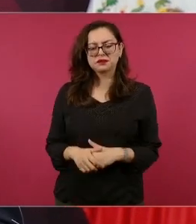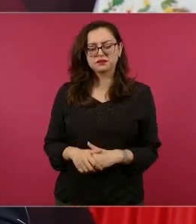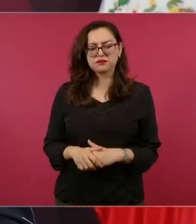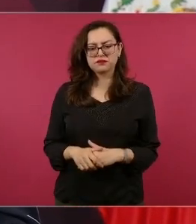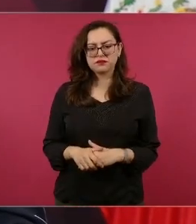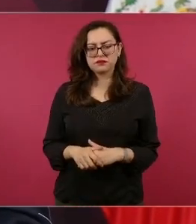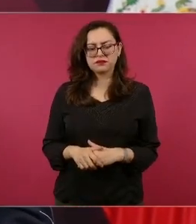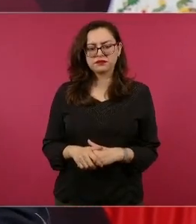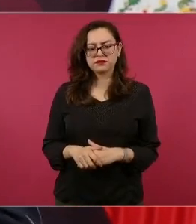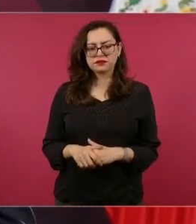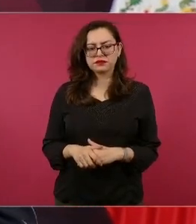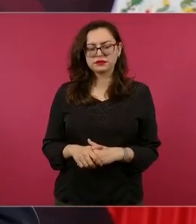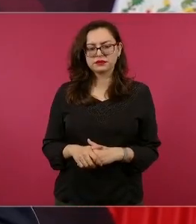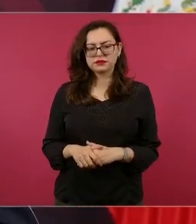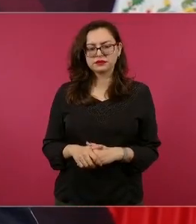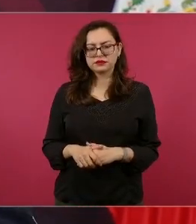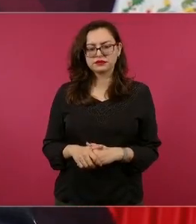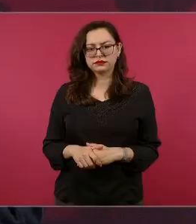y